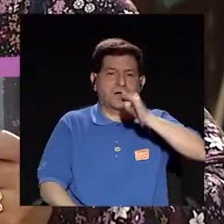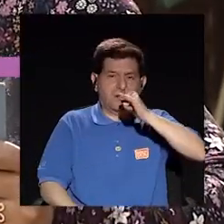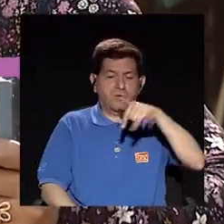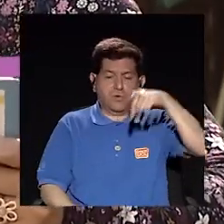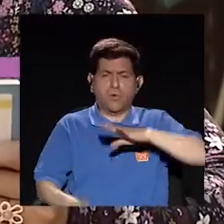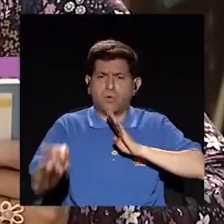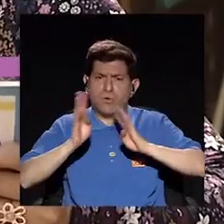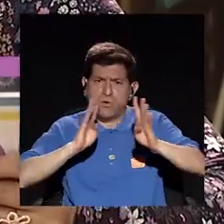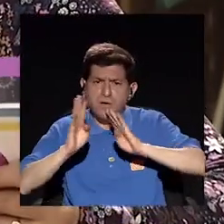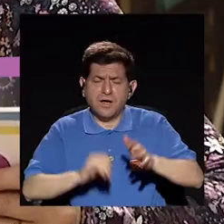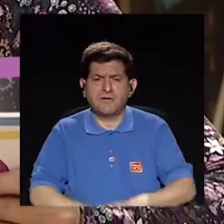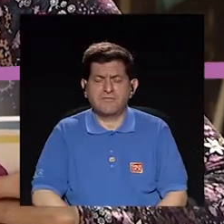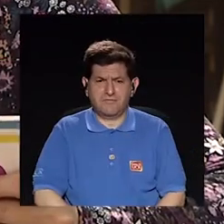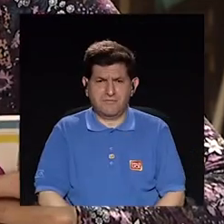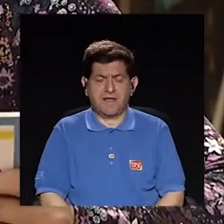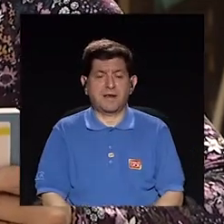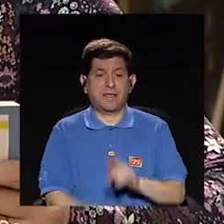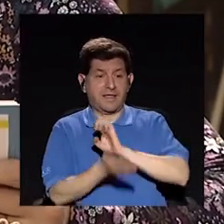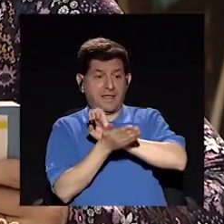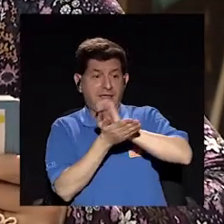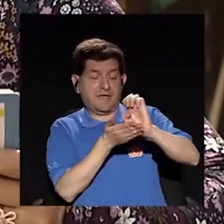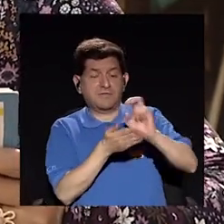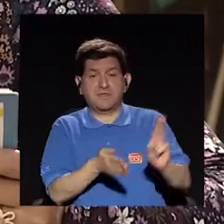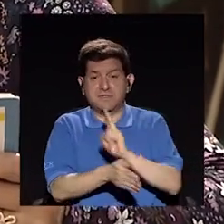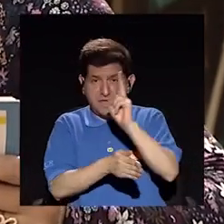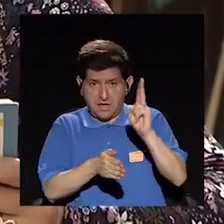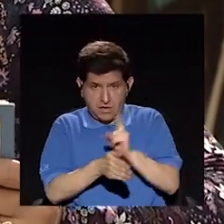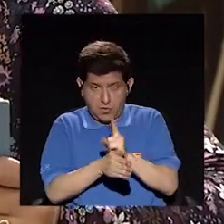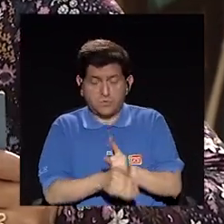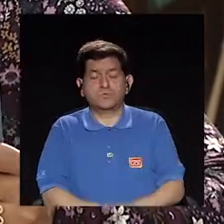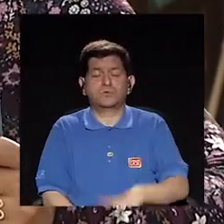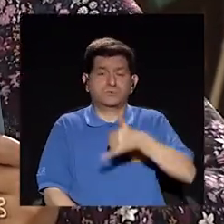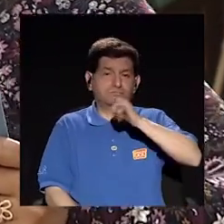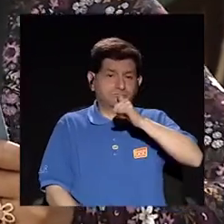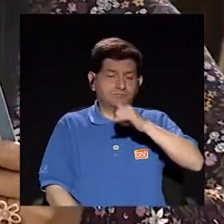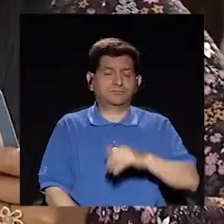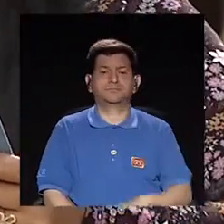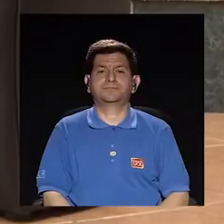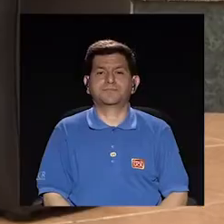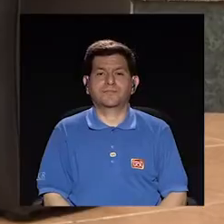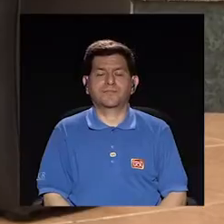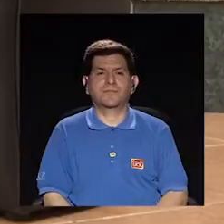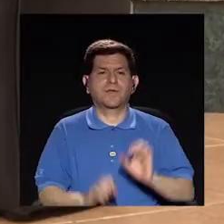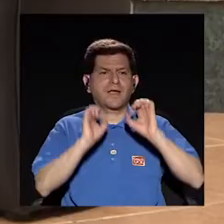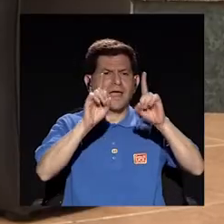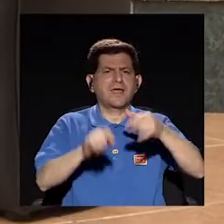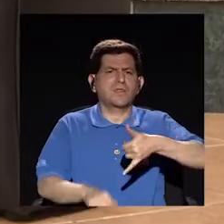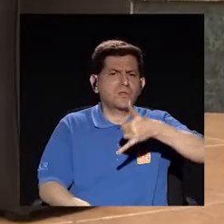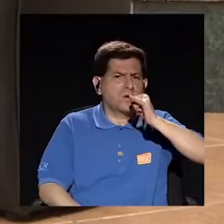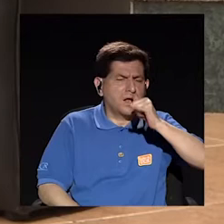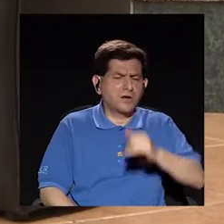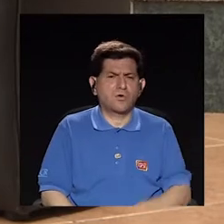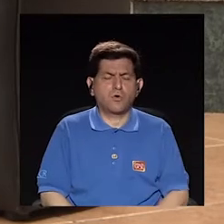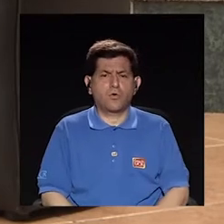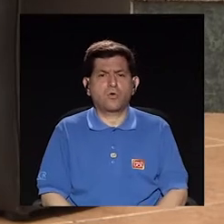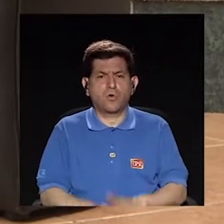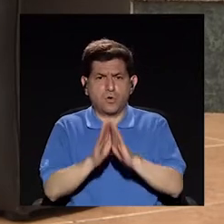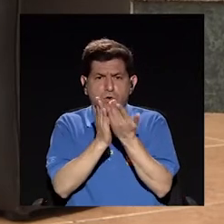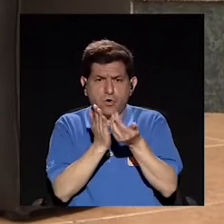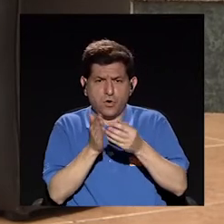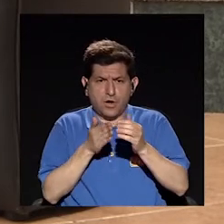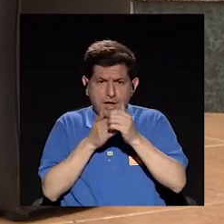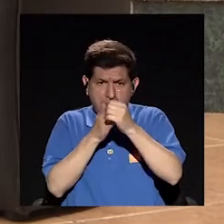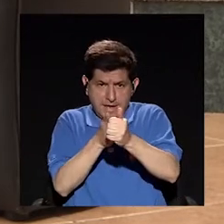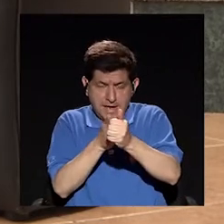El día de hoy conversando acerca de la prevención en el consumo del alcohol. Educalcohol, Carla, elaboró una guía